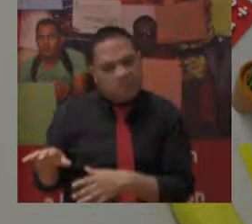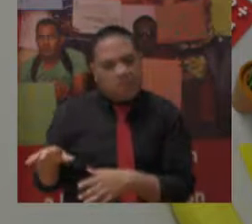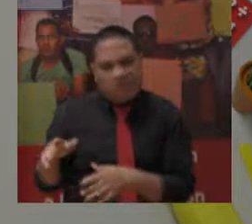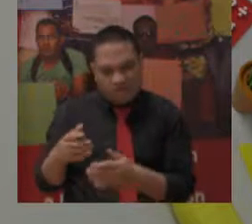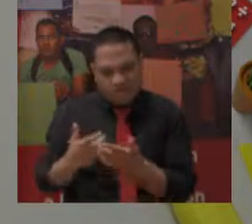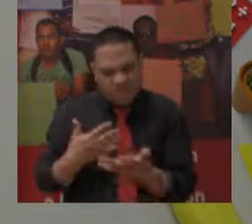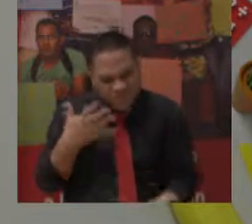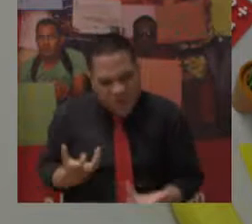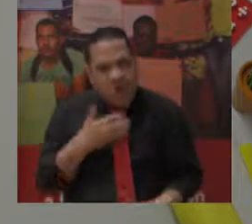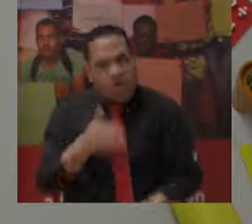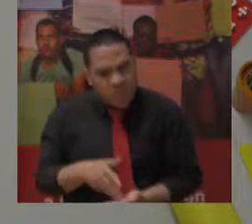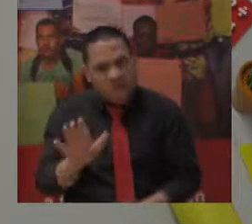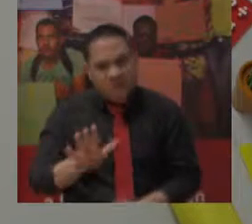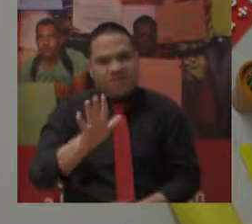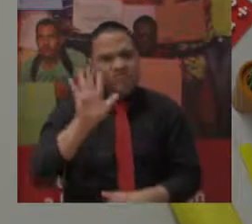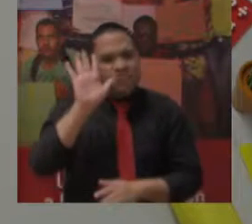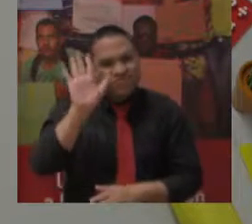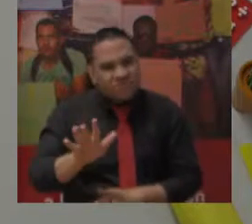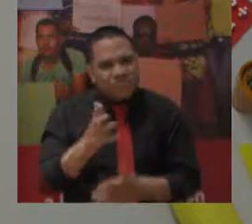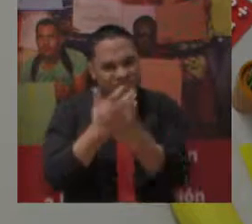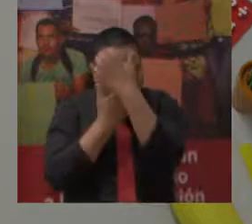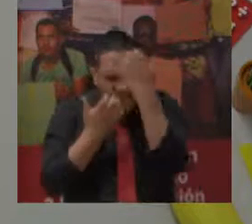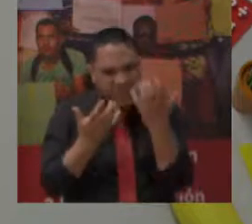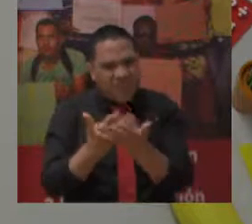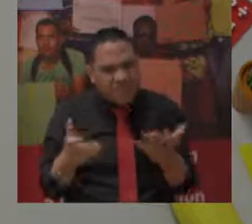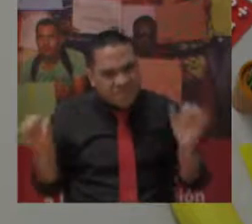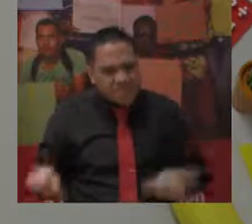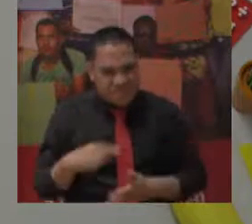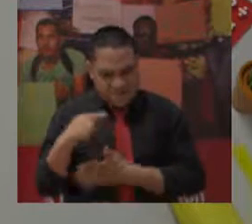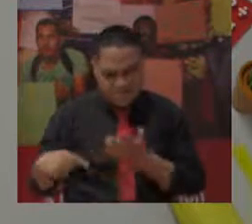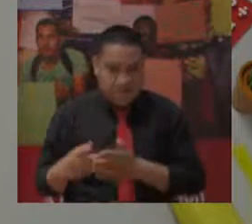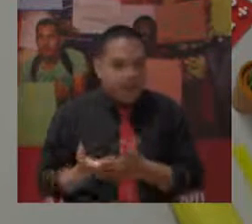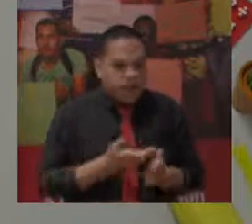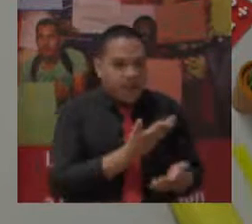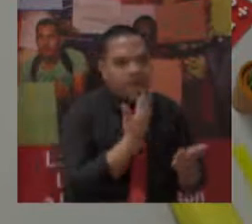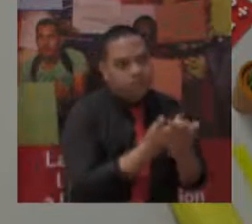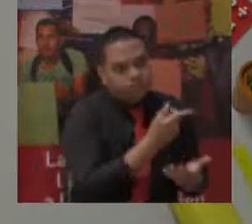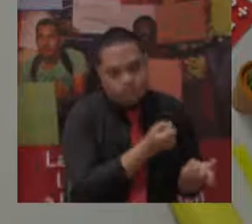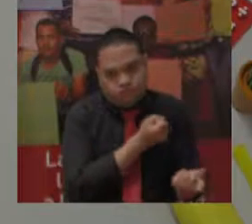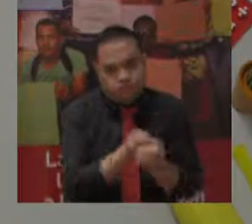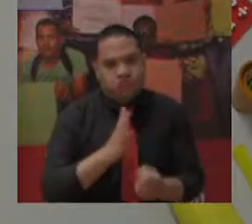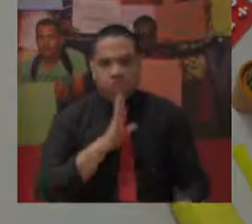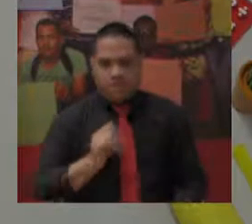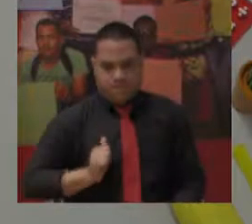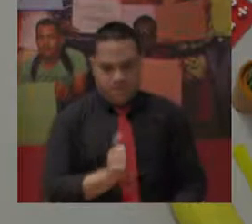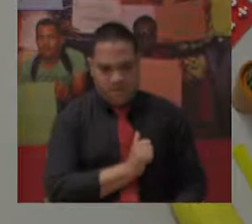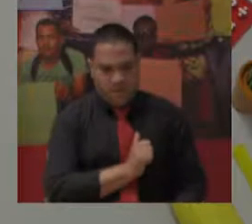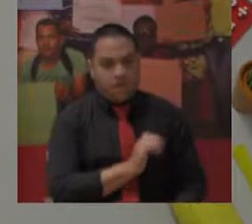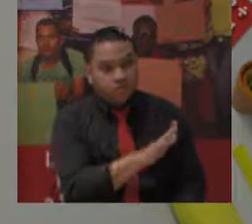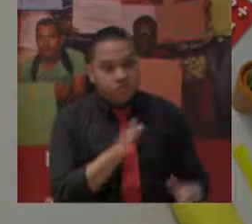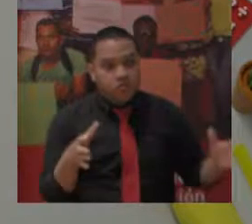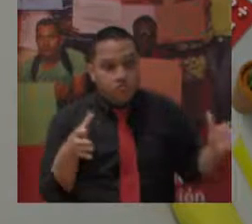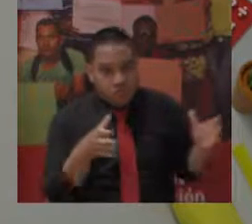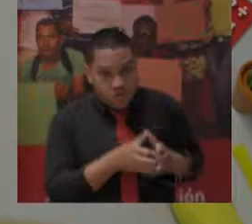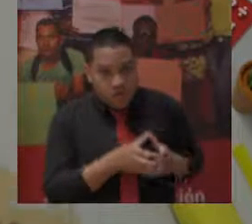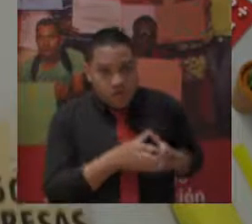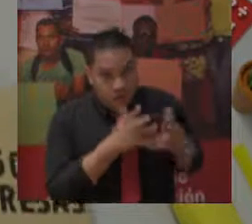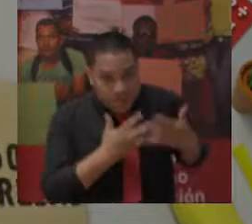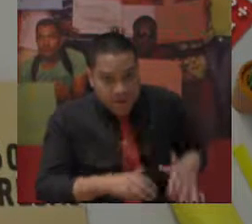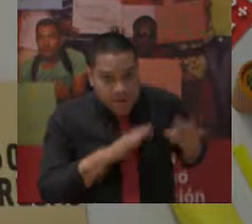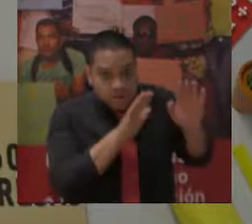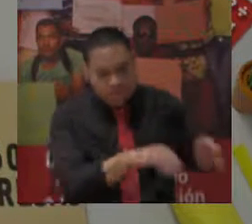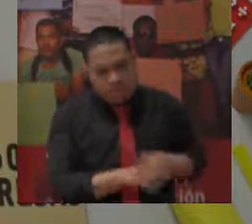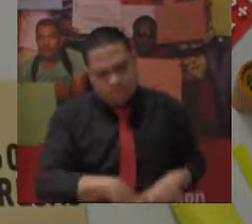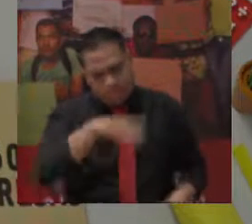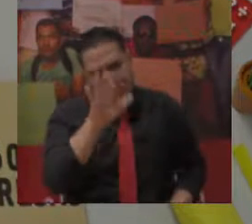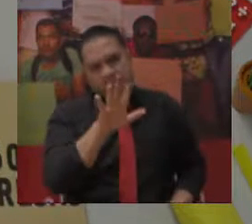resultados han sido posibles con el apoyo del sector privado. Gracias a la estrategia de corresponsabilidad con que cuenta la agencia, más de